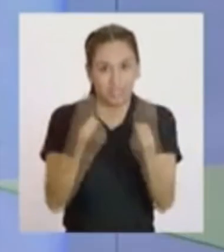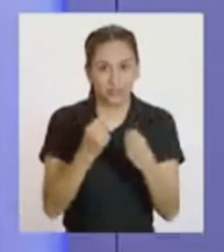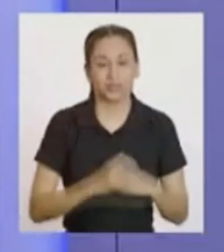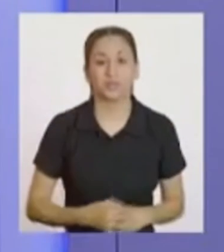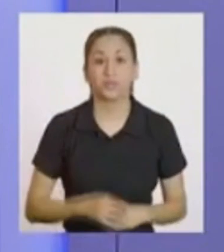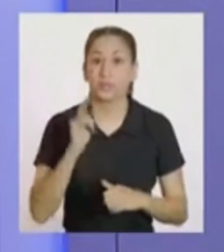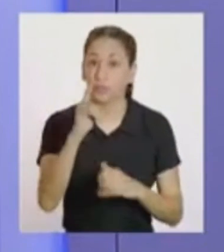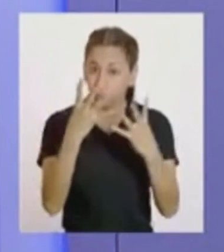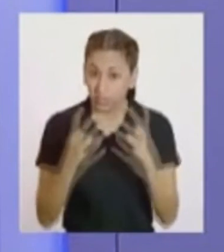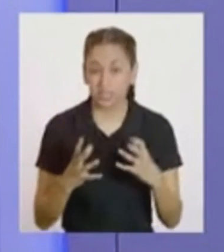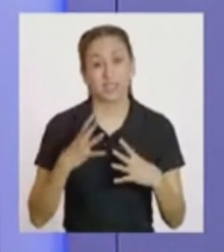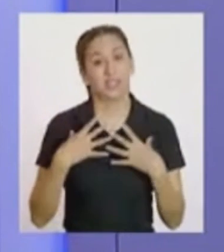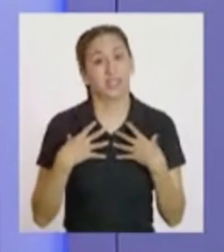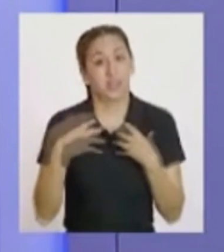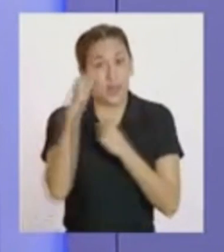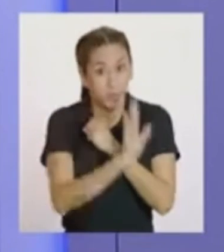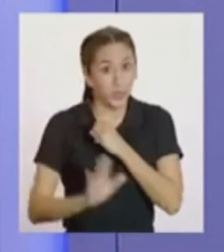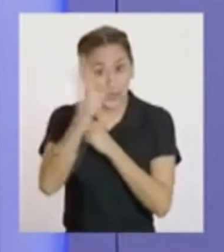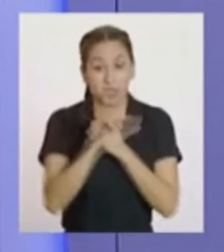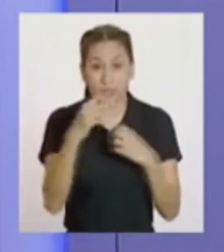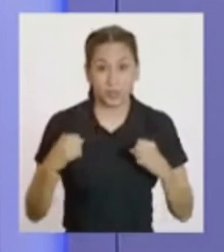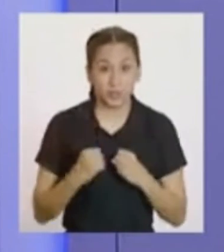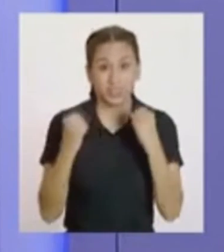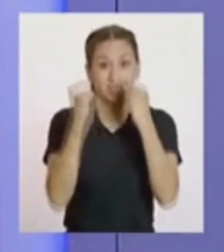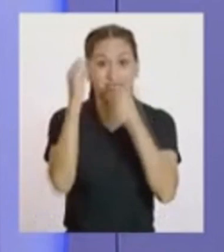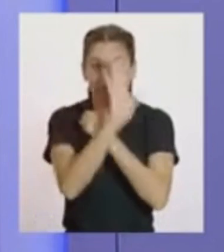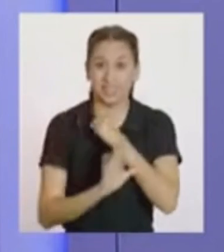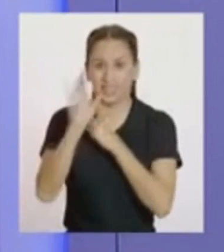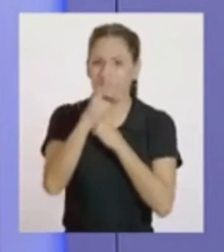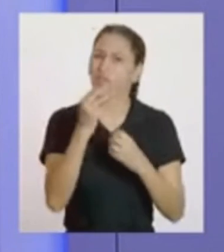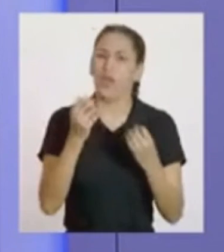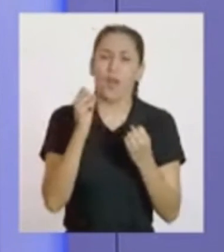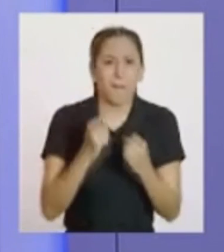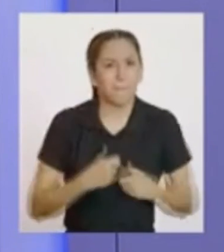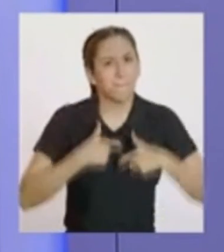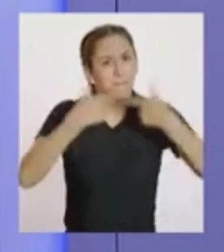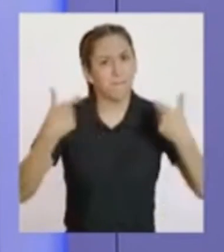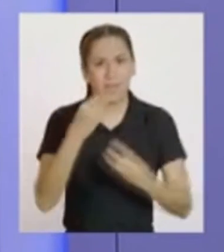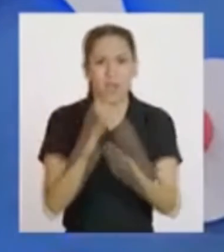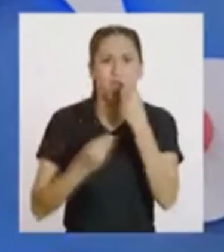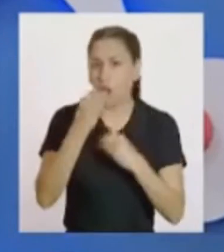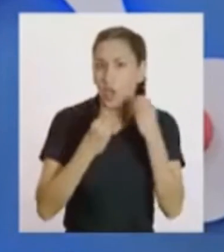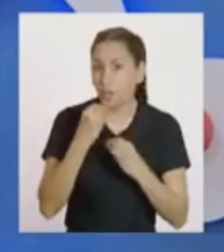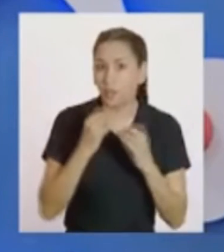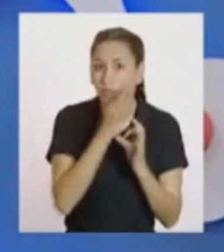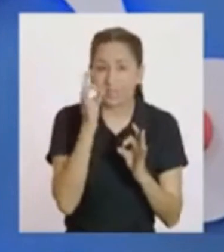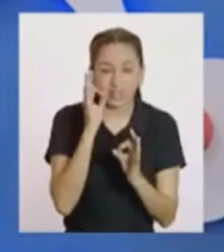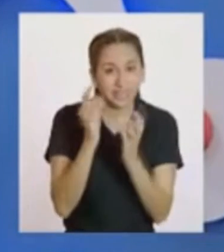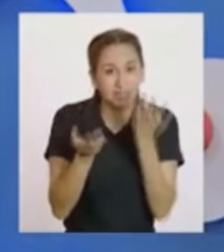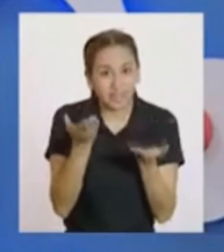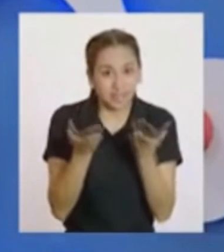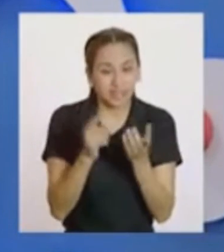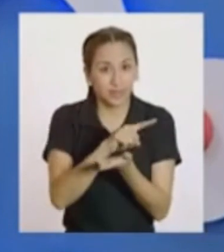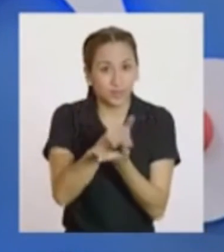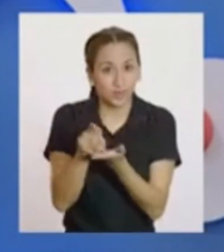salud. Si quieres proteger tu sistema inmunológico, fortalece tus defensas con una dieta